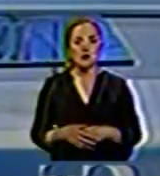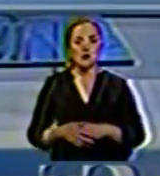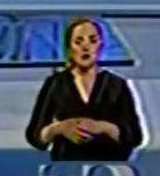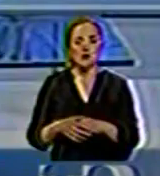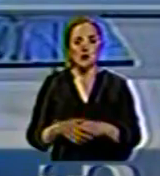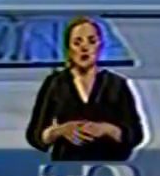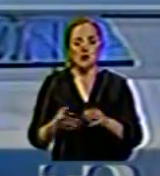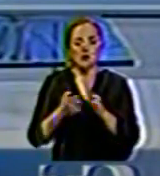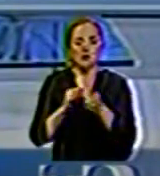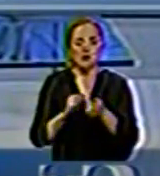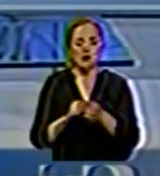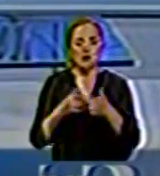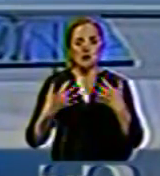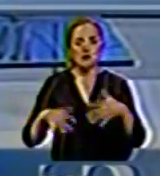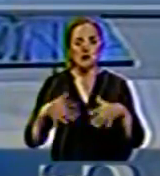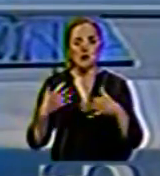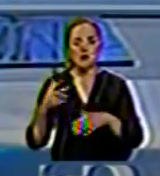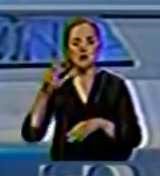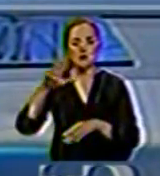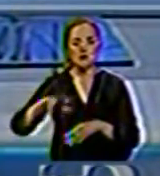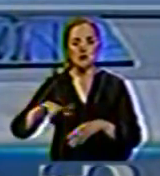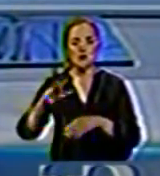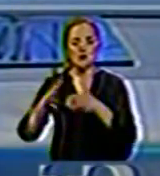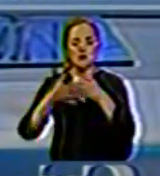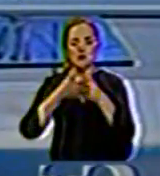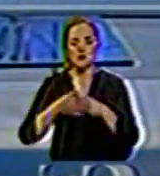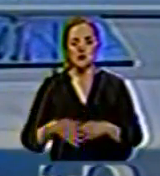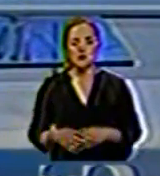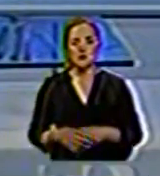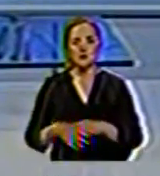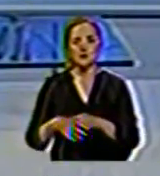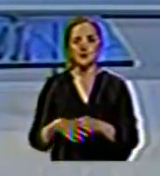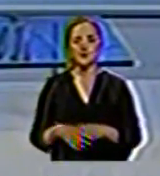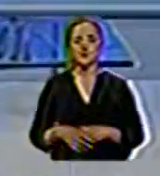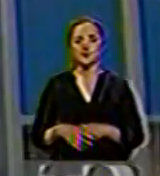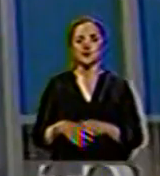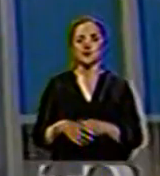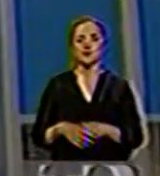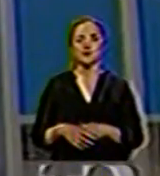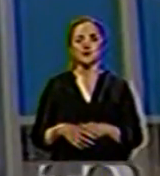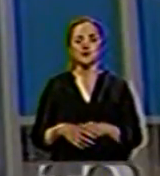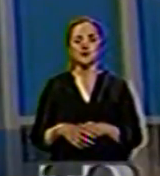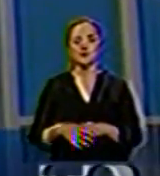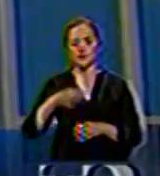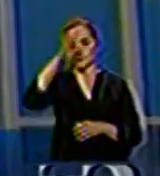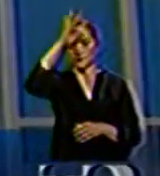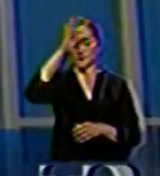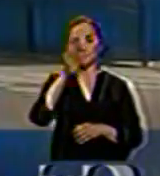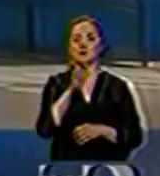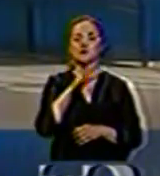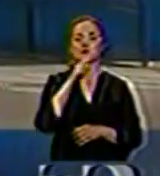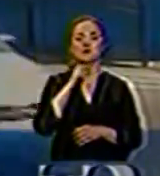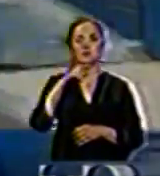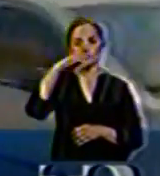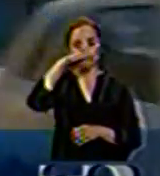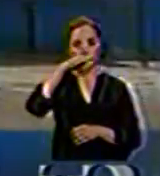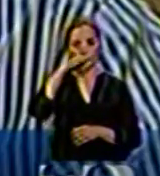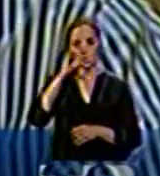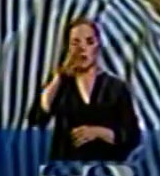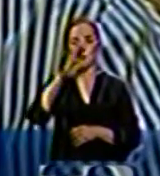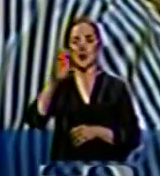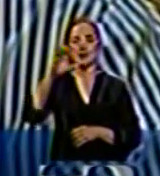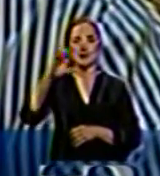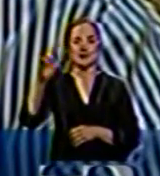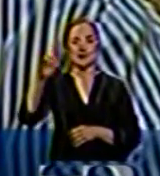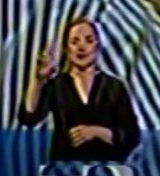atenciones podrían hacer que en menos de 3 meses cierre sus puertas. El Hospital de Niños León Becerra agoniza. Yo